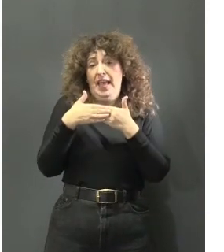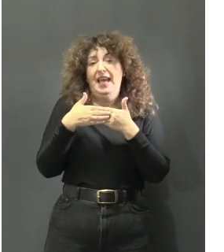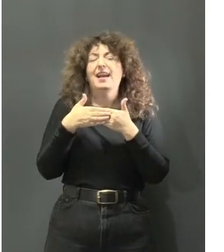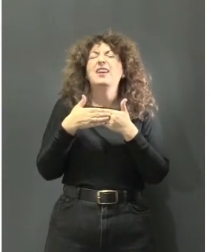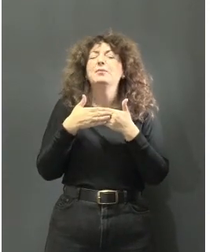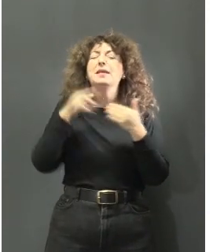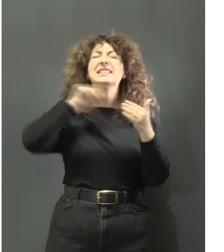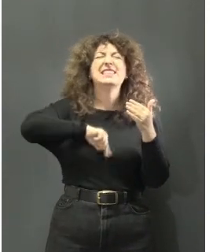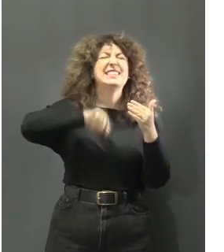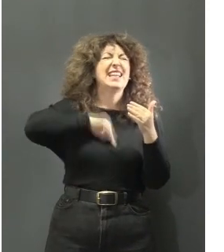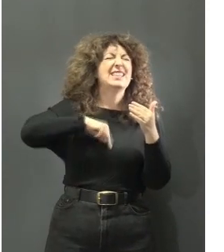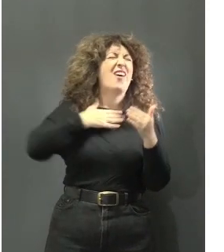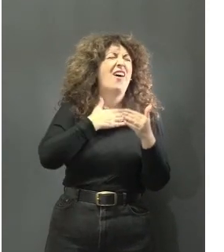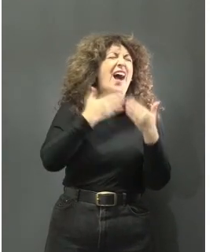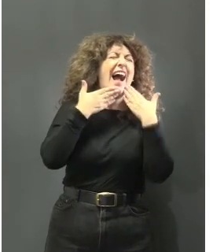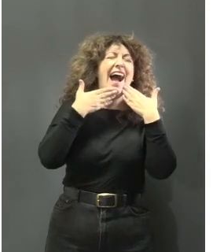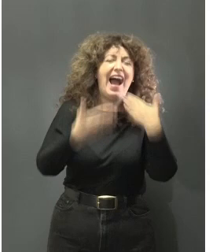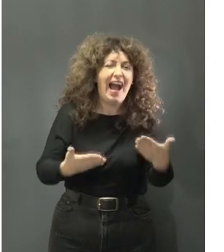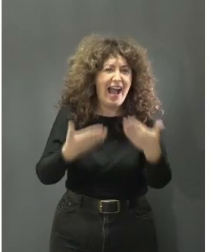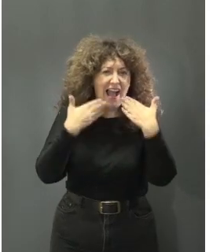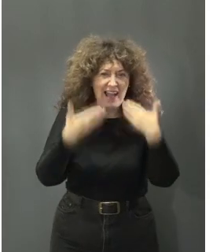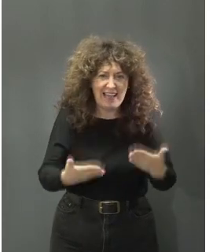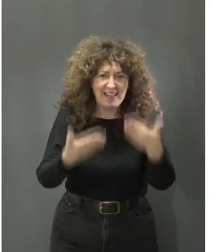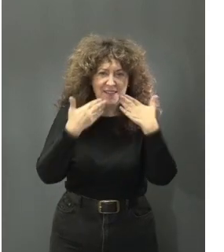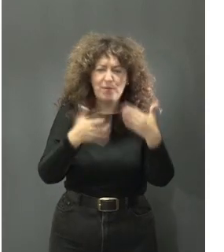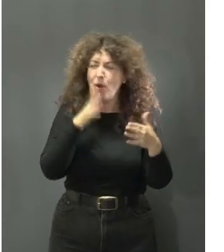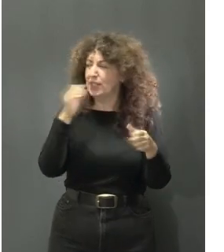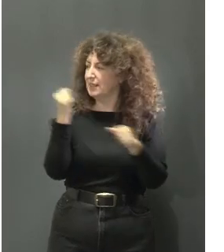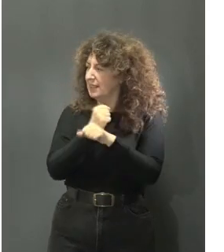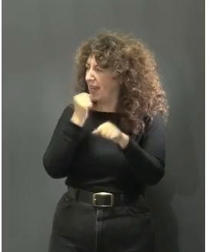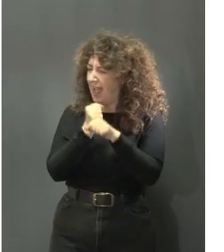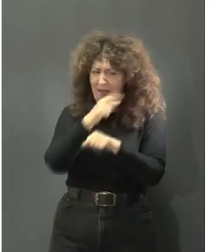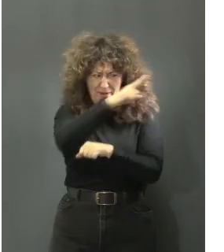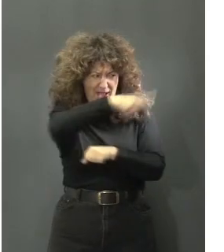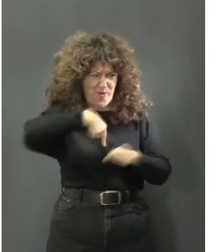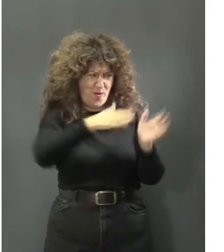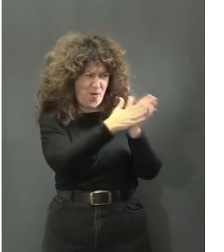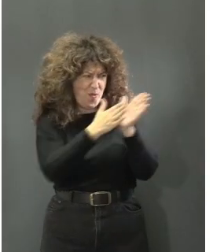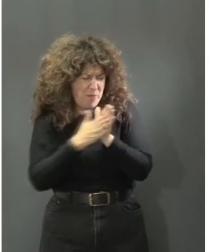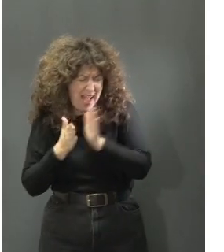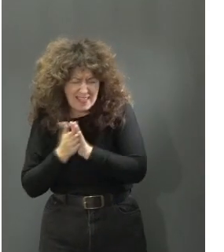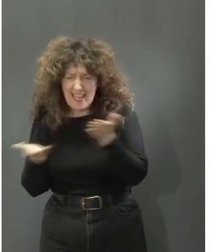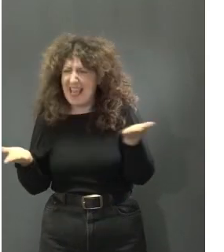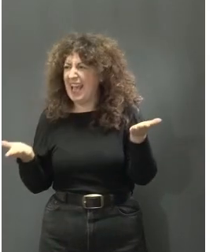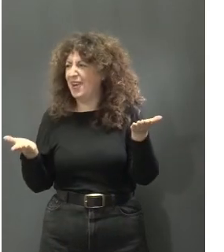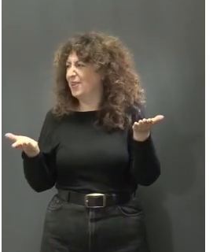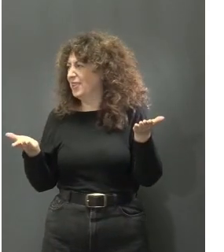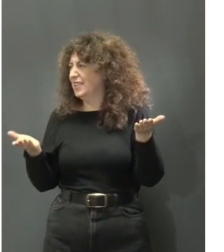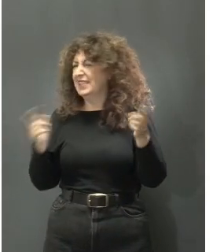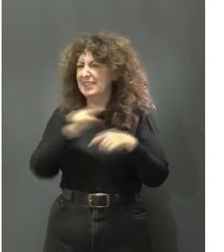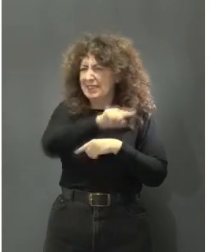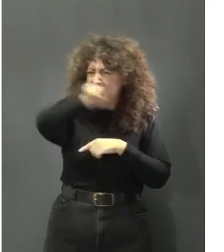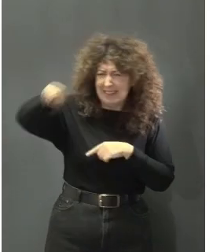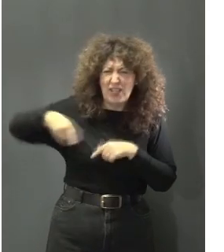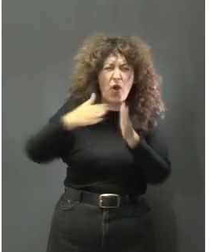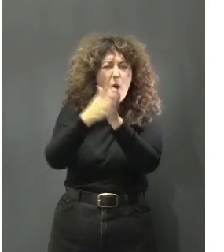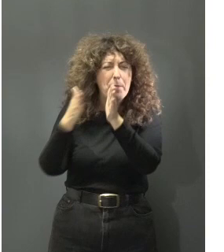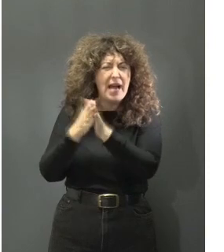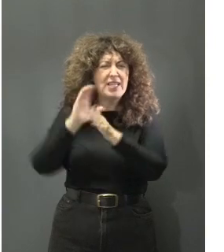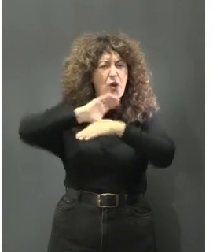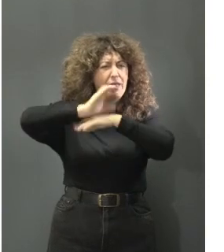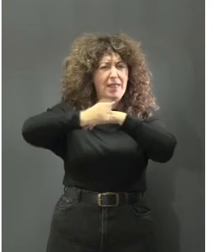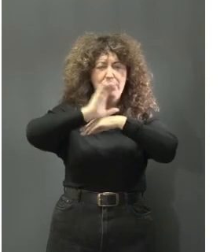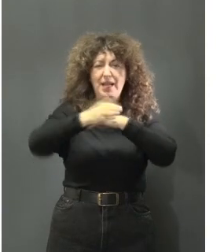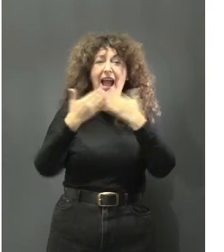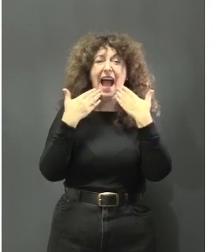me siento súper agradecida del trabajo pues, con compañeros, bueno, con vosotras, con todos los compañeros del CEAPAT, con personas